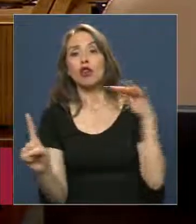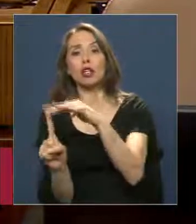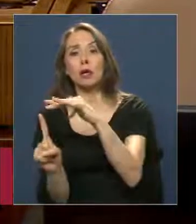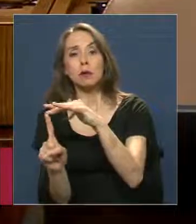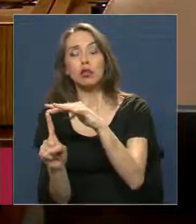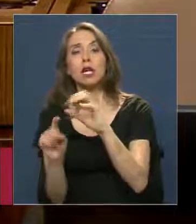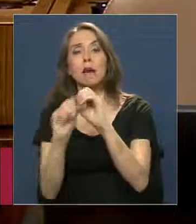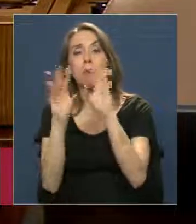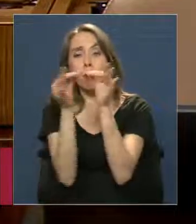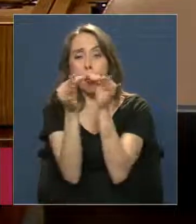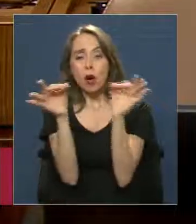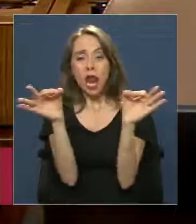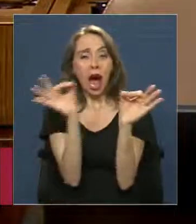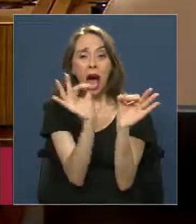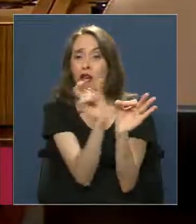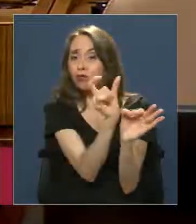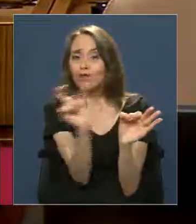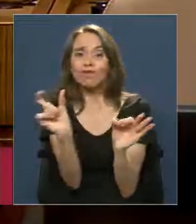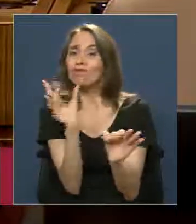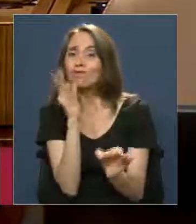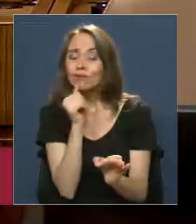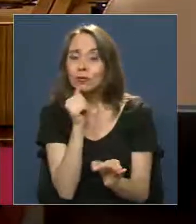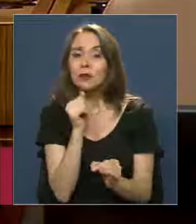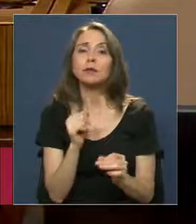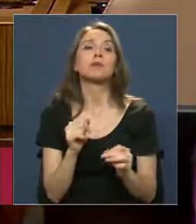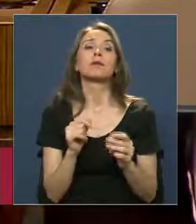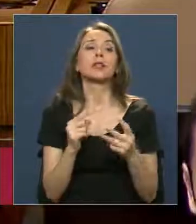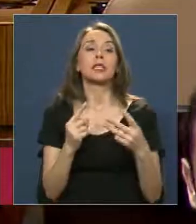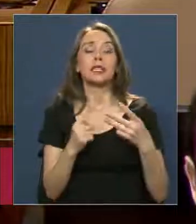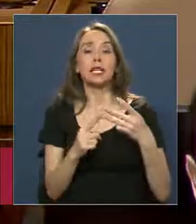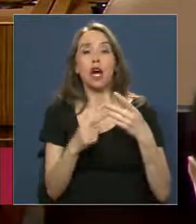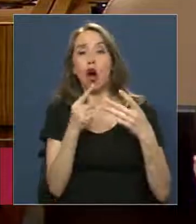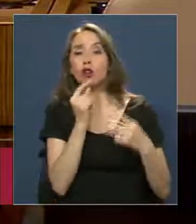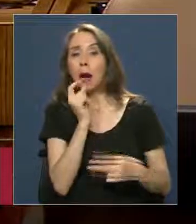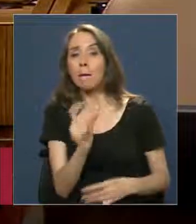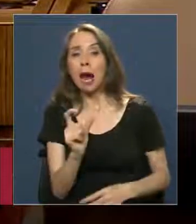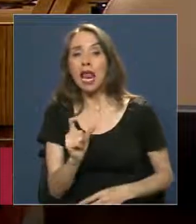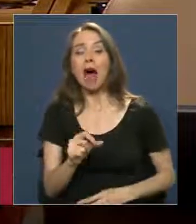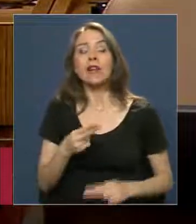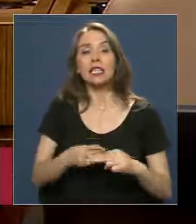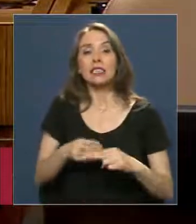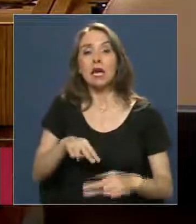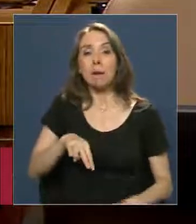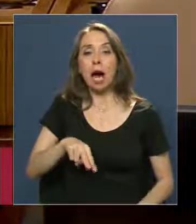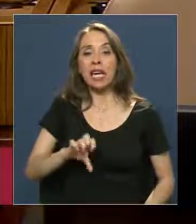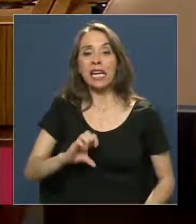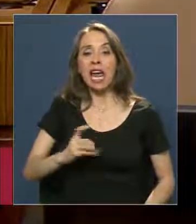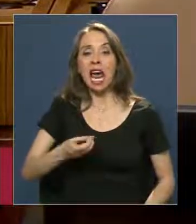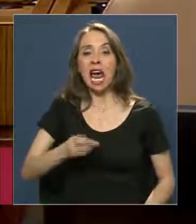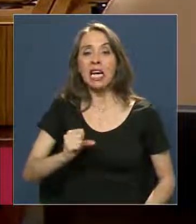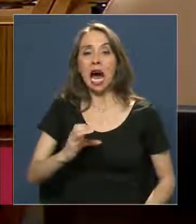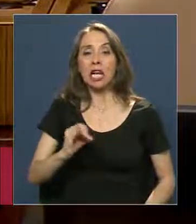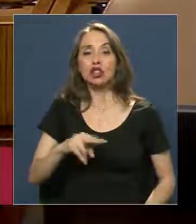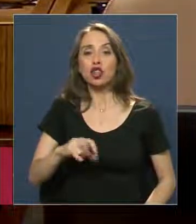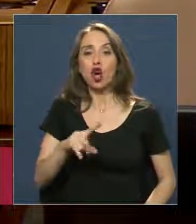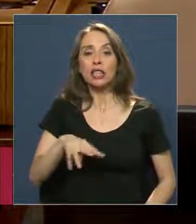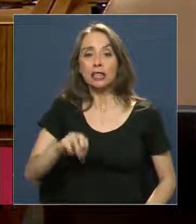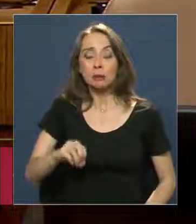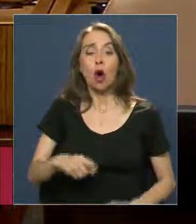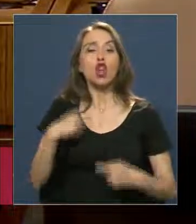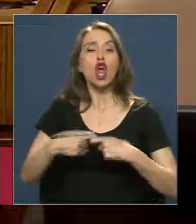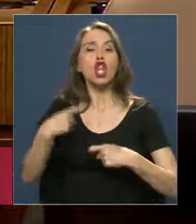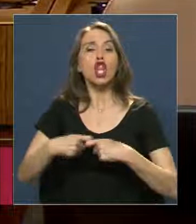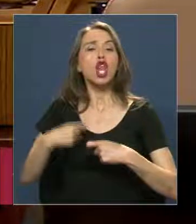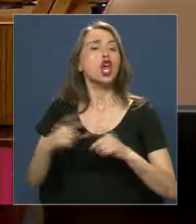definida. Sobre la tipificación del negacionismo, debemos señalar las siguientes observaciones. En primer